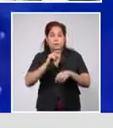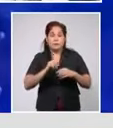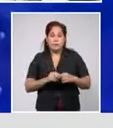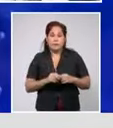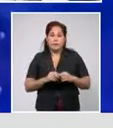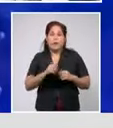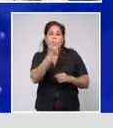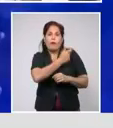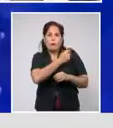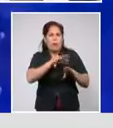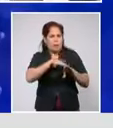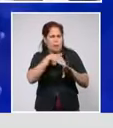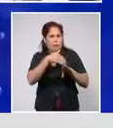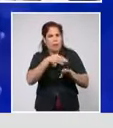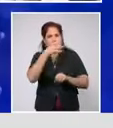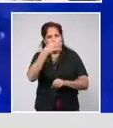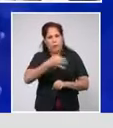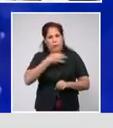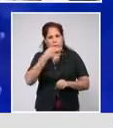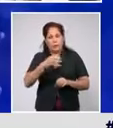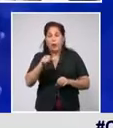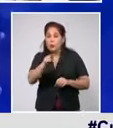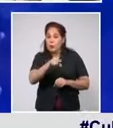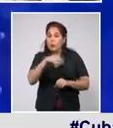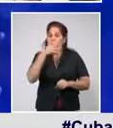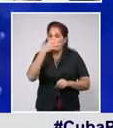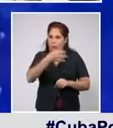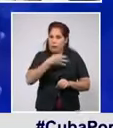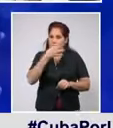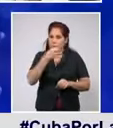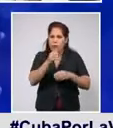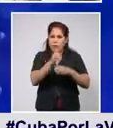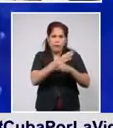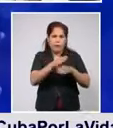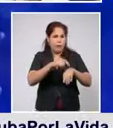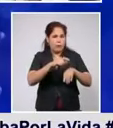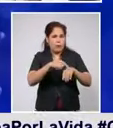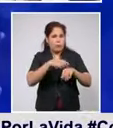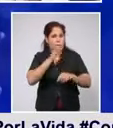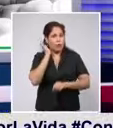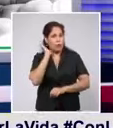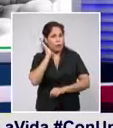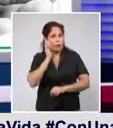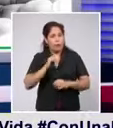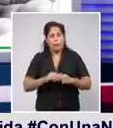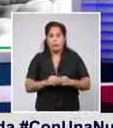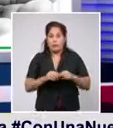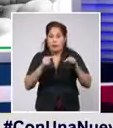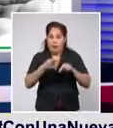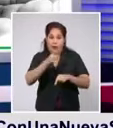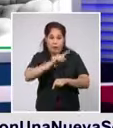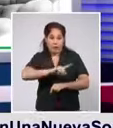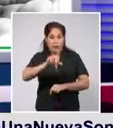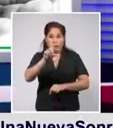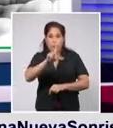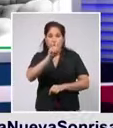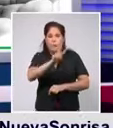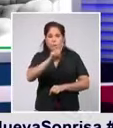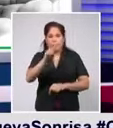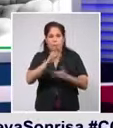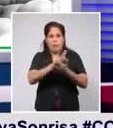vacunación vamos a estar hablando, ya bien. Usted lo ha mencionado en varias ocasiones durante esta transmisión, y es que ayer lunes 22 de